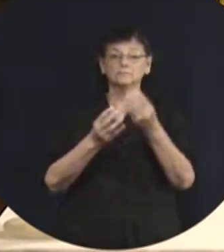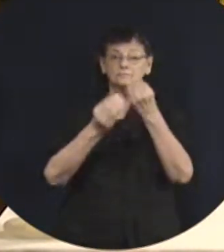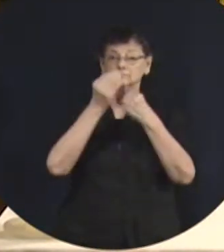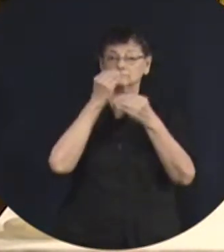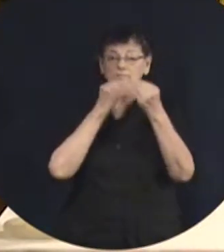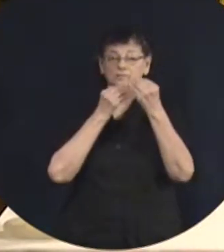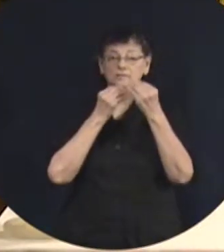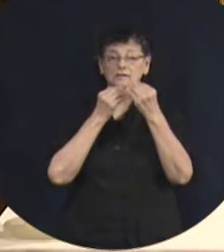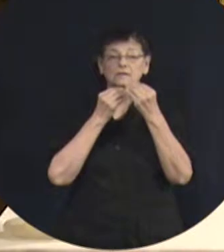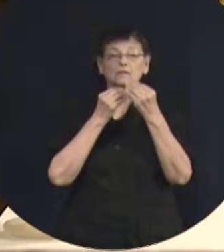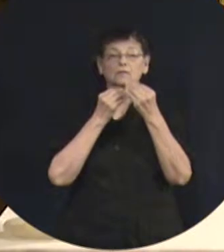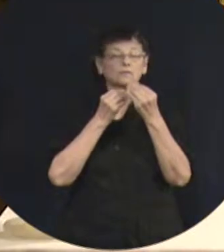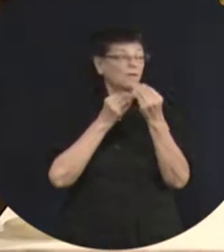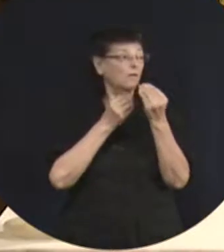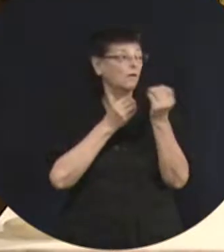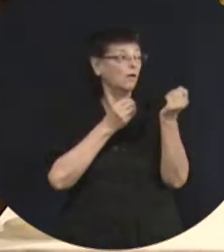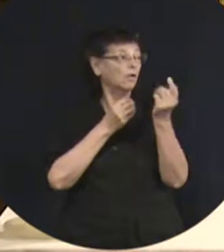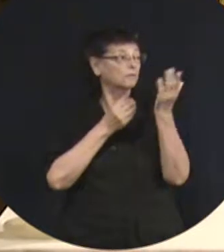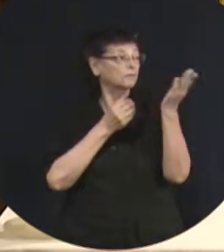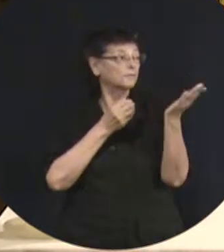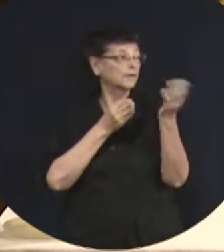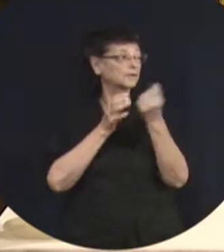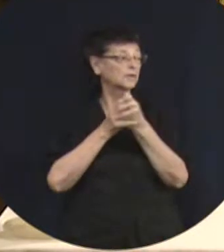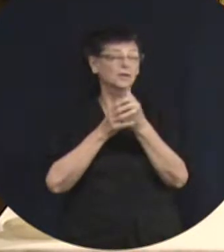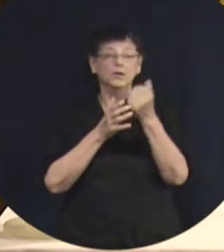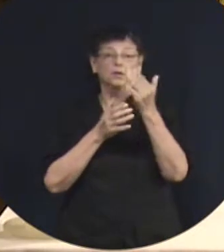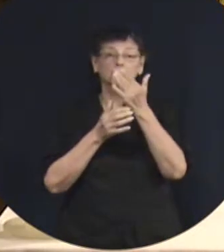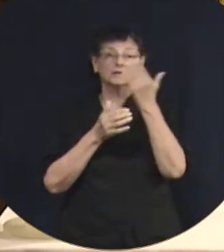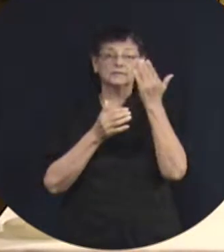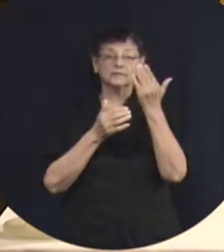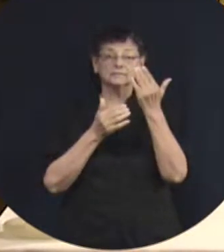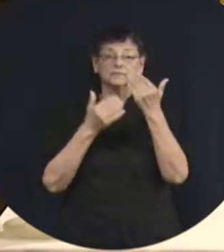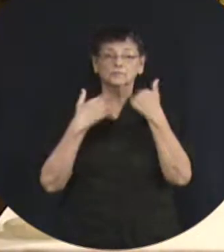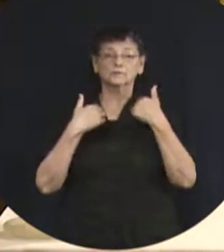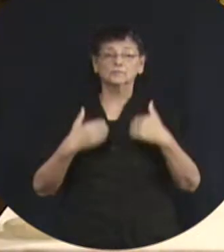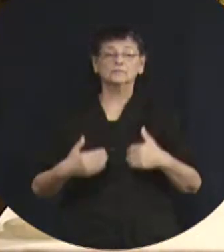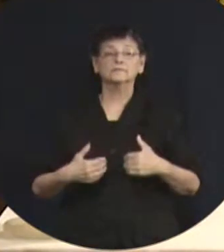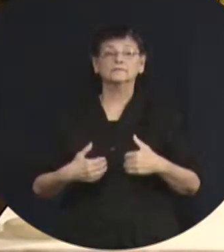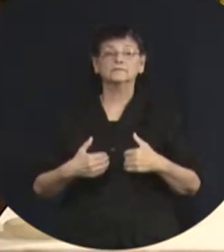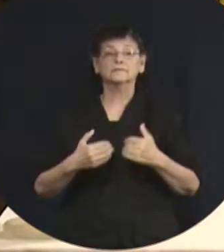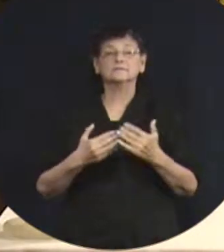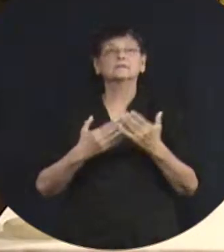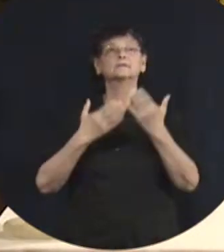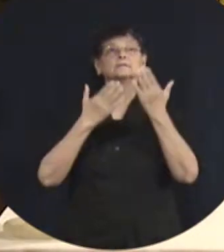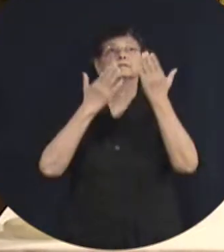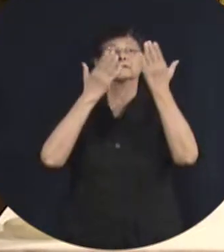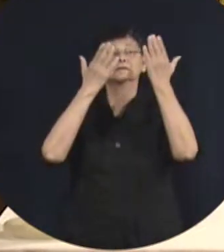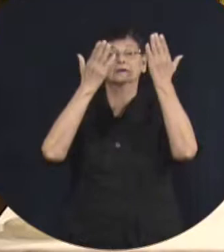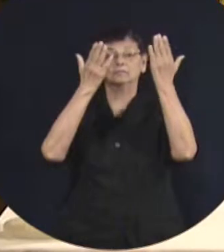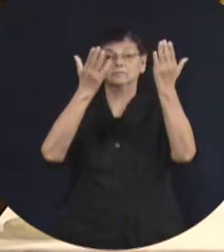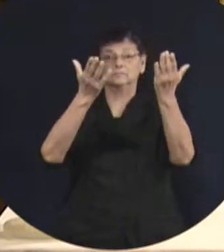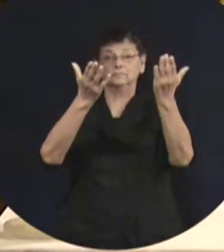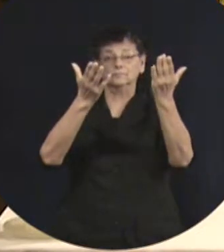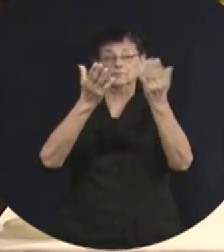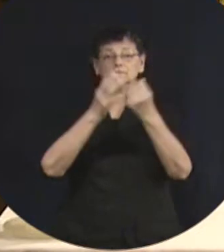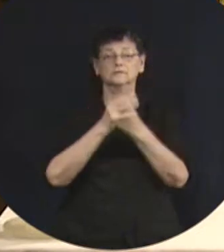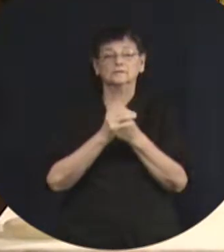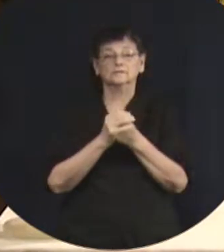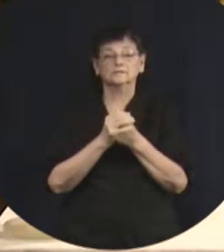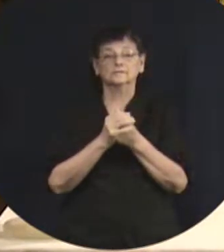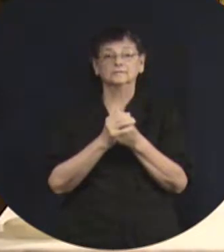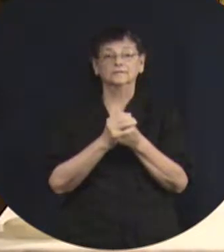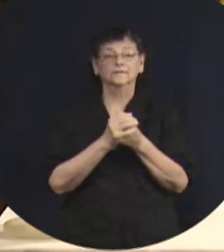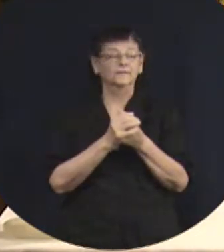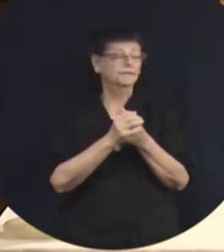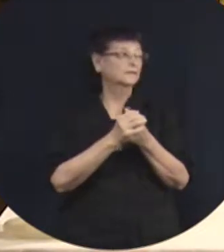Tomad y comed todos de él, porque esto es mi cuerpo, que será entregado por